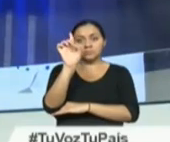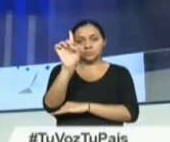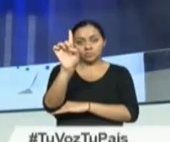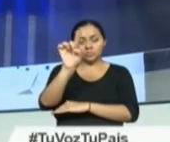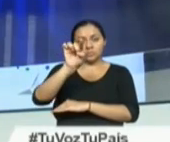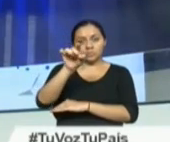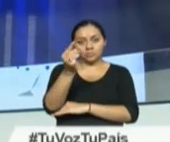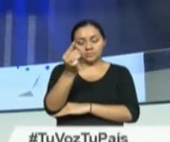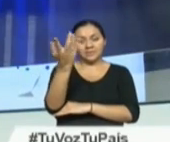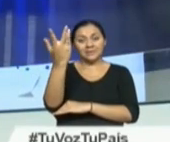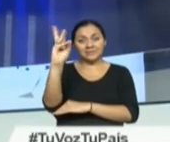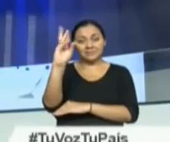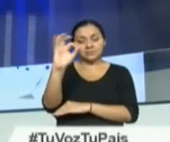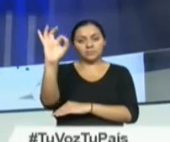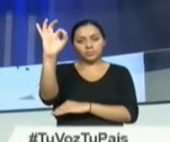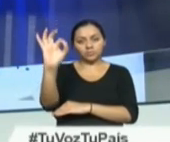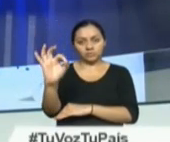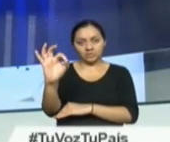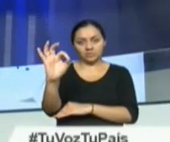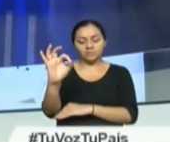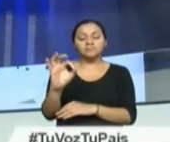51.16% de los votos frente al